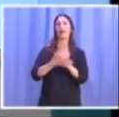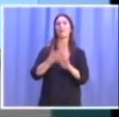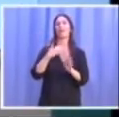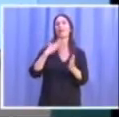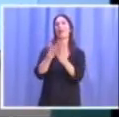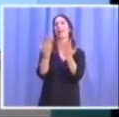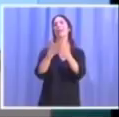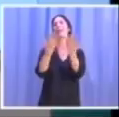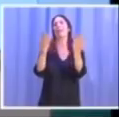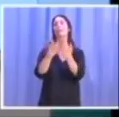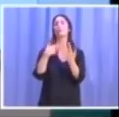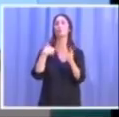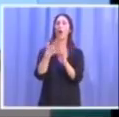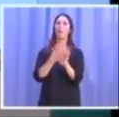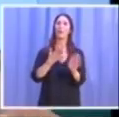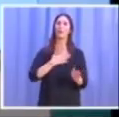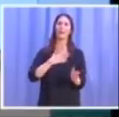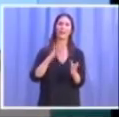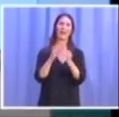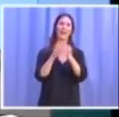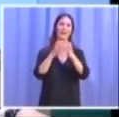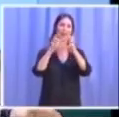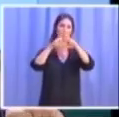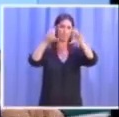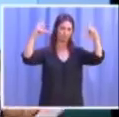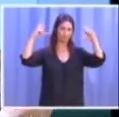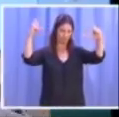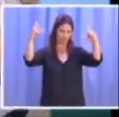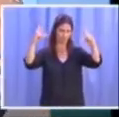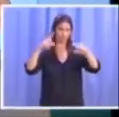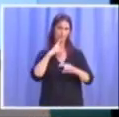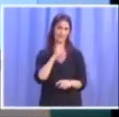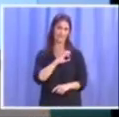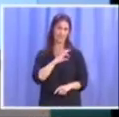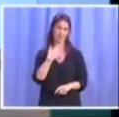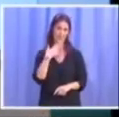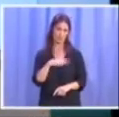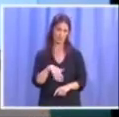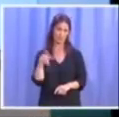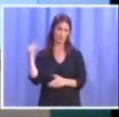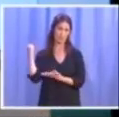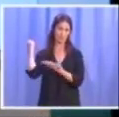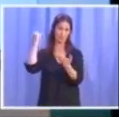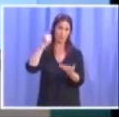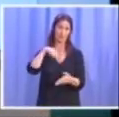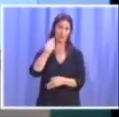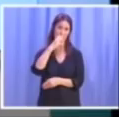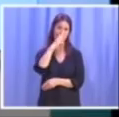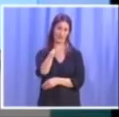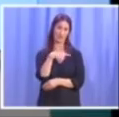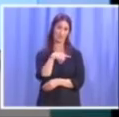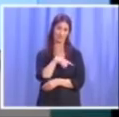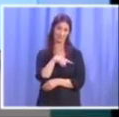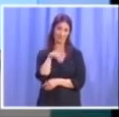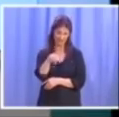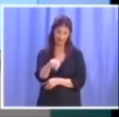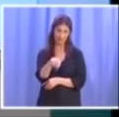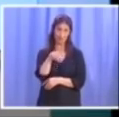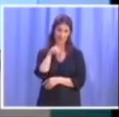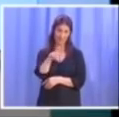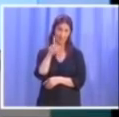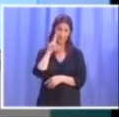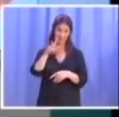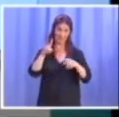lo que hemos venido a hablar de Granada con mayúsculas. Señor Cuenca, este es su legado después de tres años de alcalde. Esto que están viendo